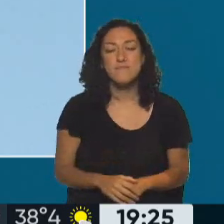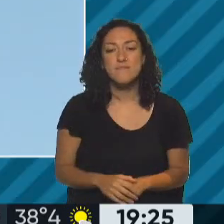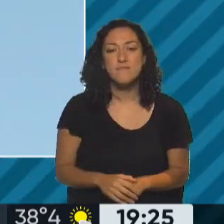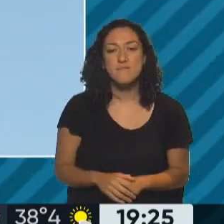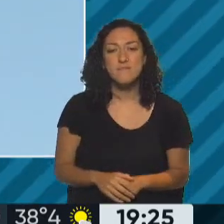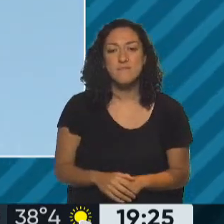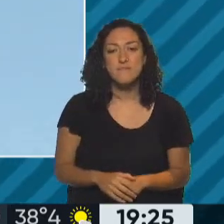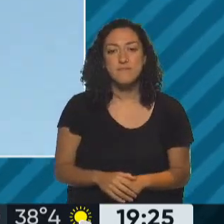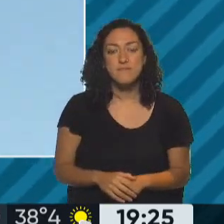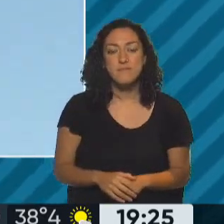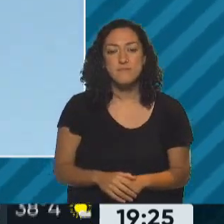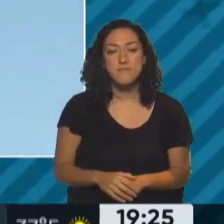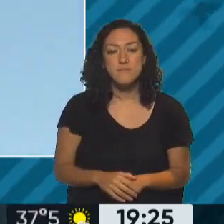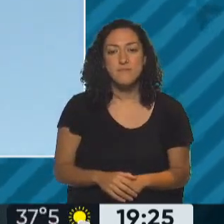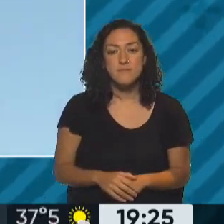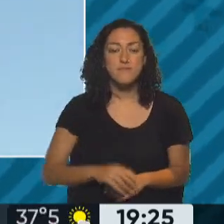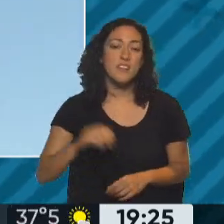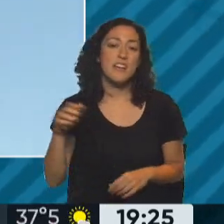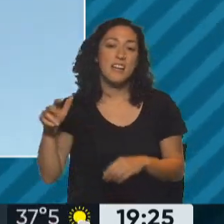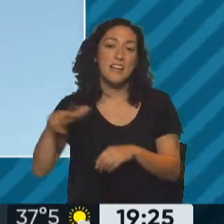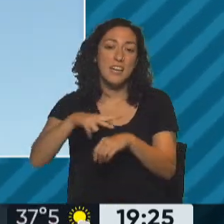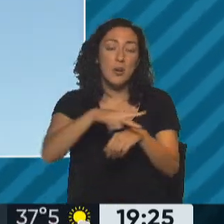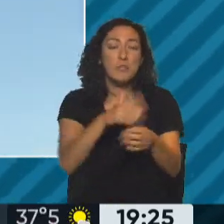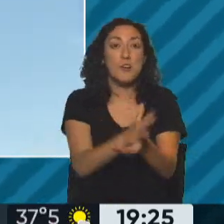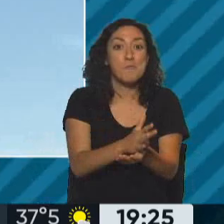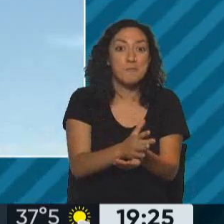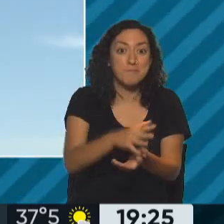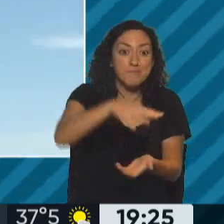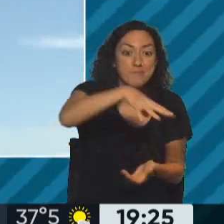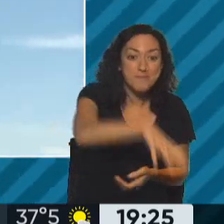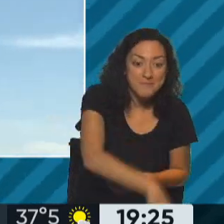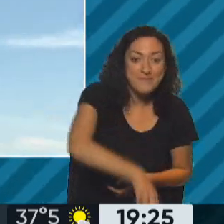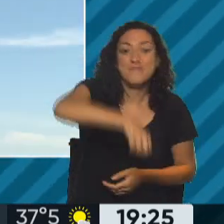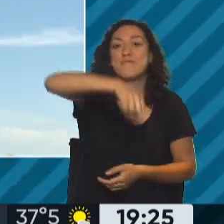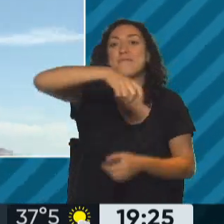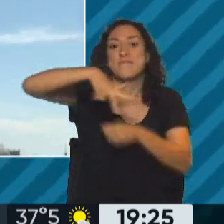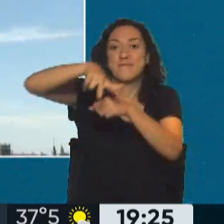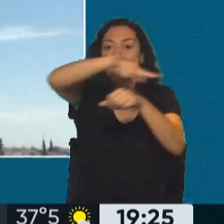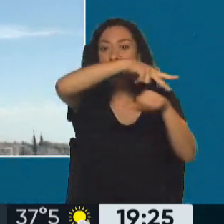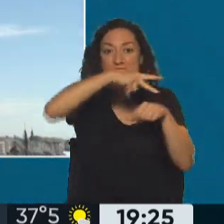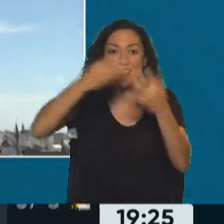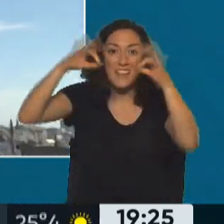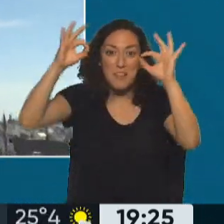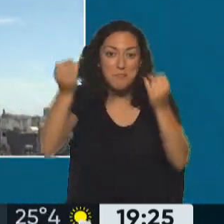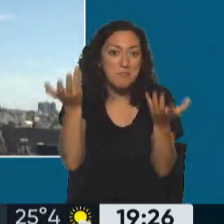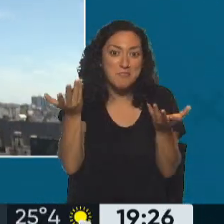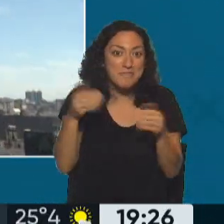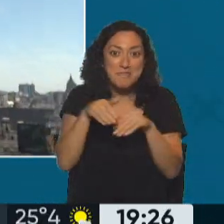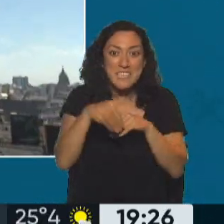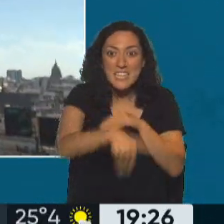corazón desde el helicóptero que los rescataron porque no iban para ningún lado, no iban para adelante, no iban para atrás. Y alguien